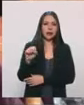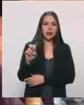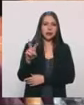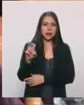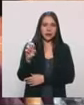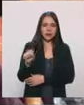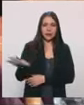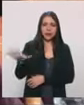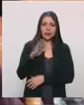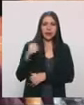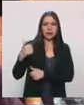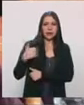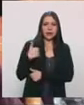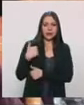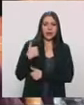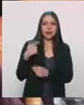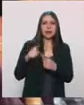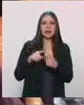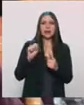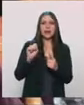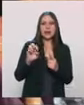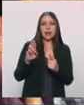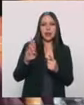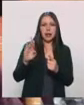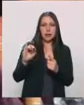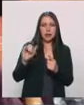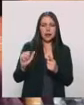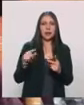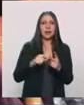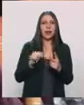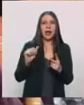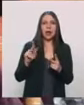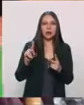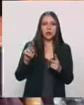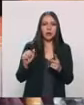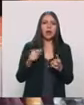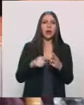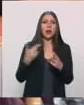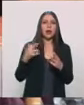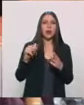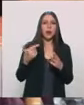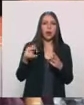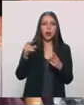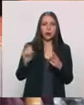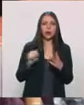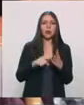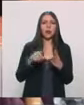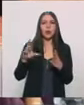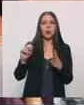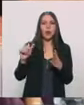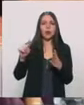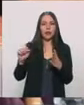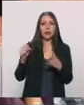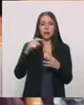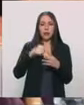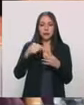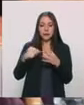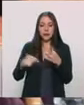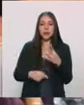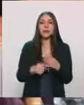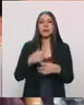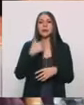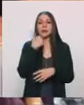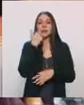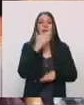austriaco compuesto por serbios, por húngaros, por croatas. Van a enfrentarse